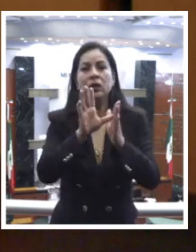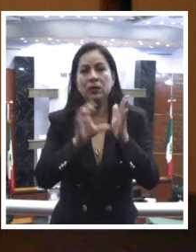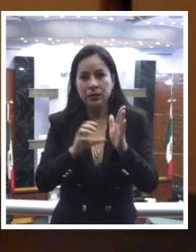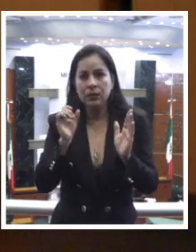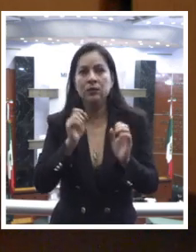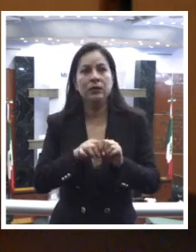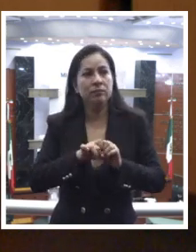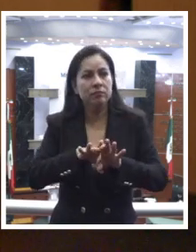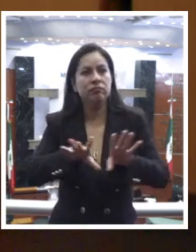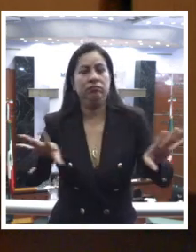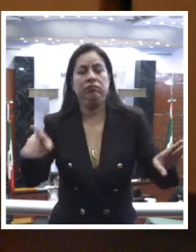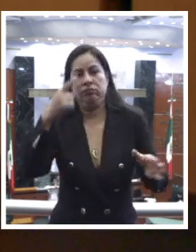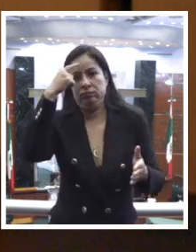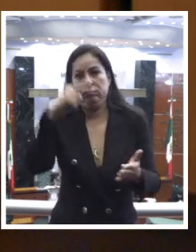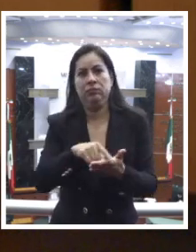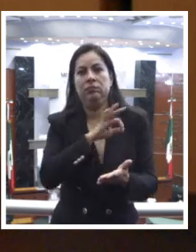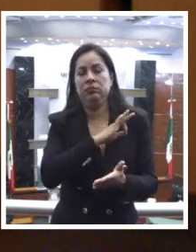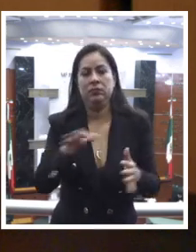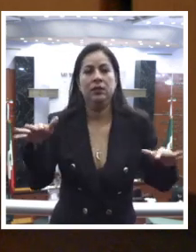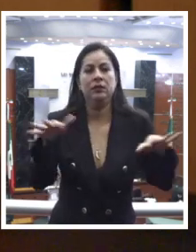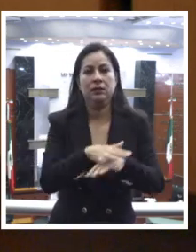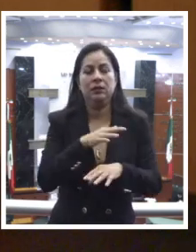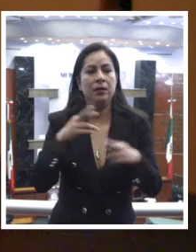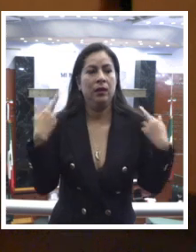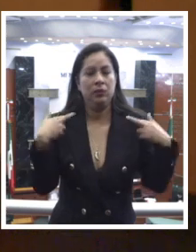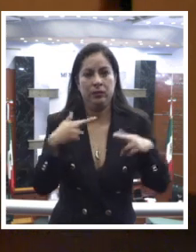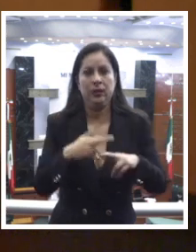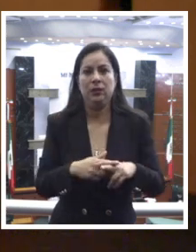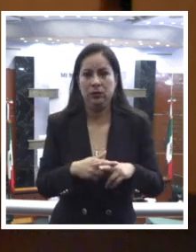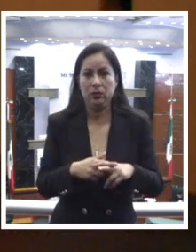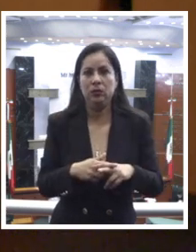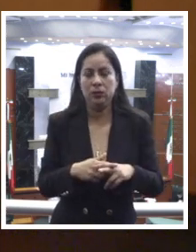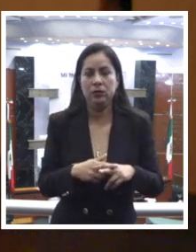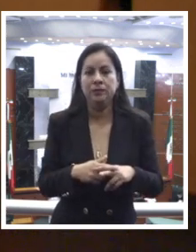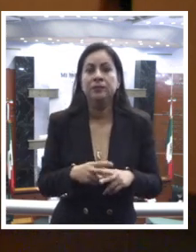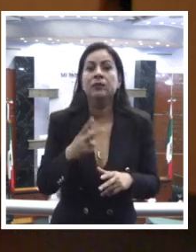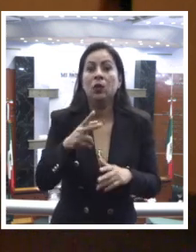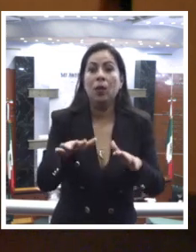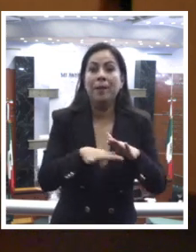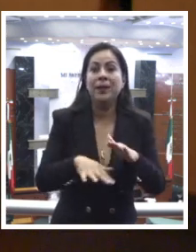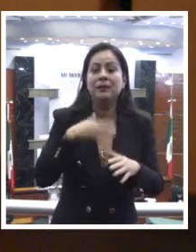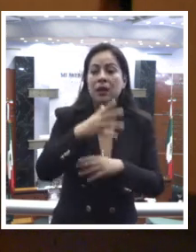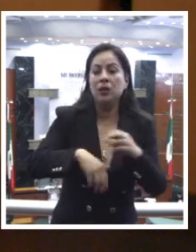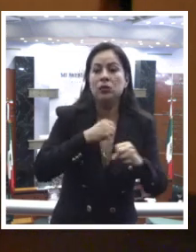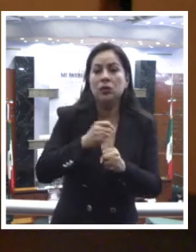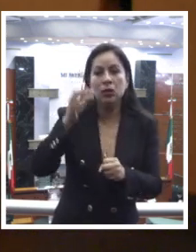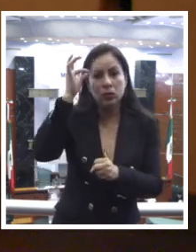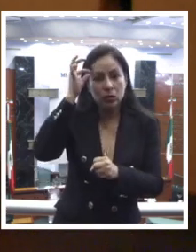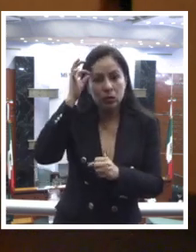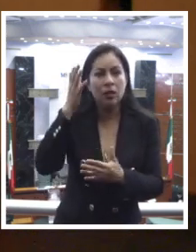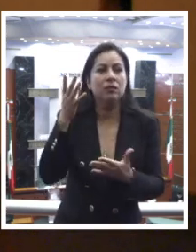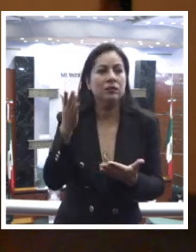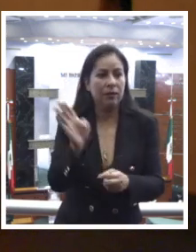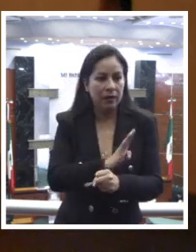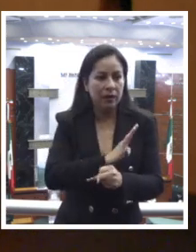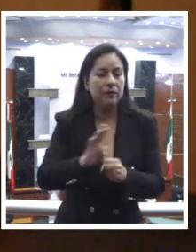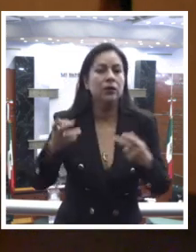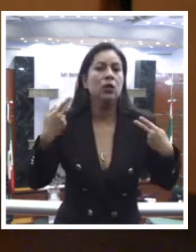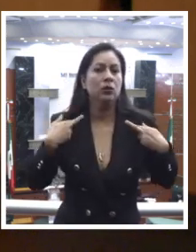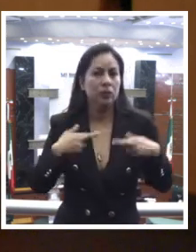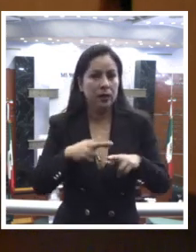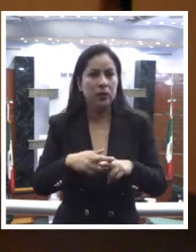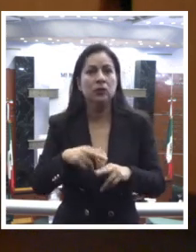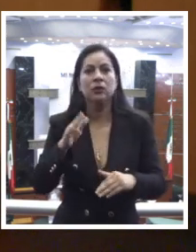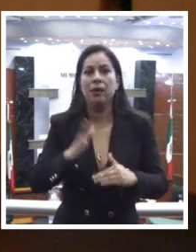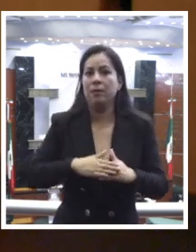que se emite para que pueda haber los cambios de docentes y con base en la antigüedad se favorezca a los docentes que tienen